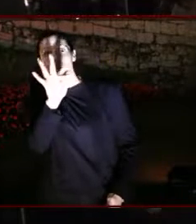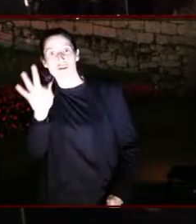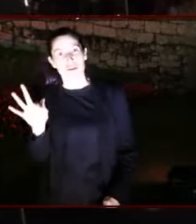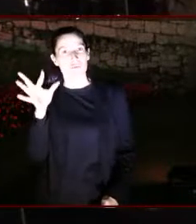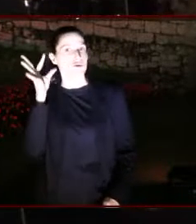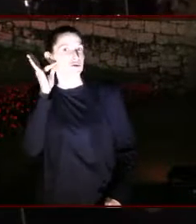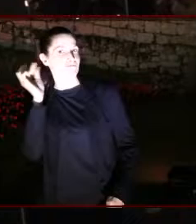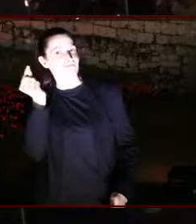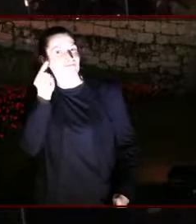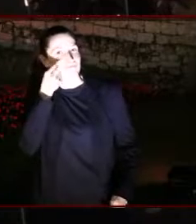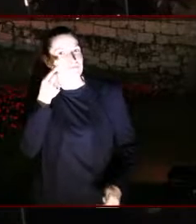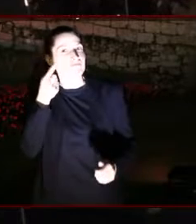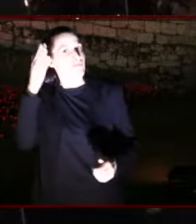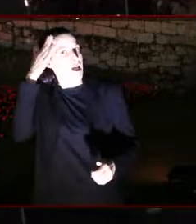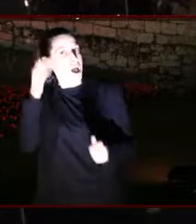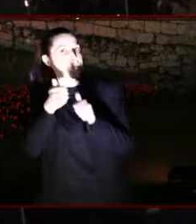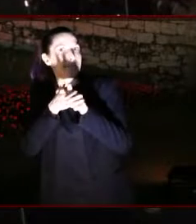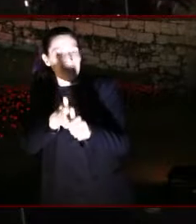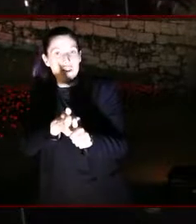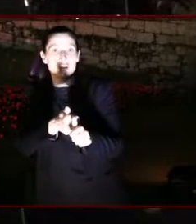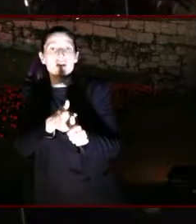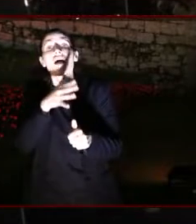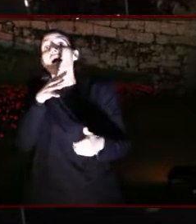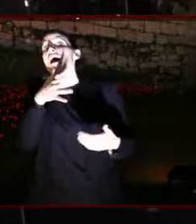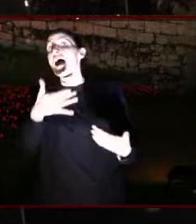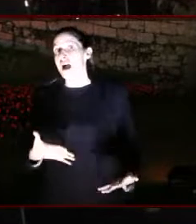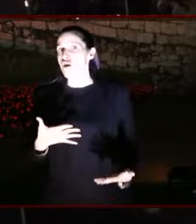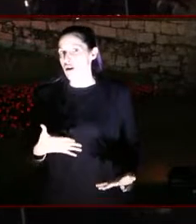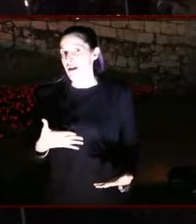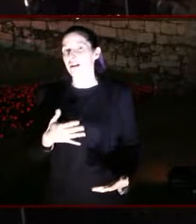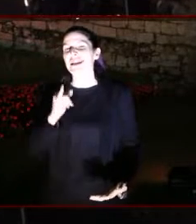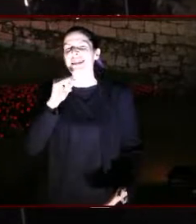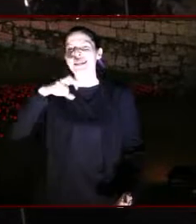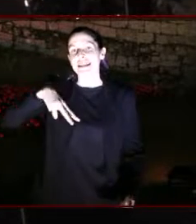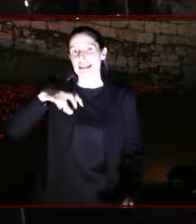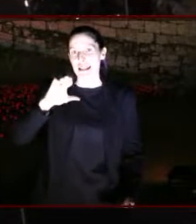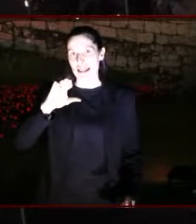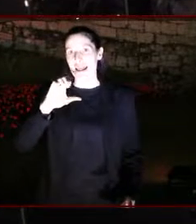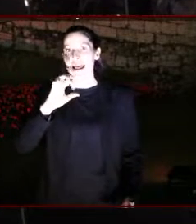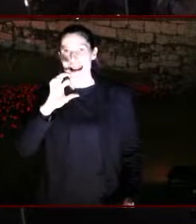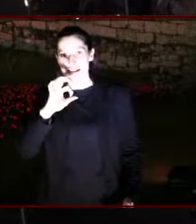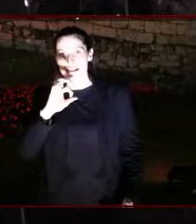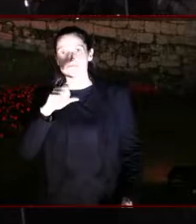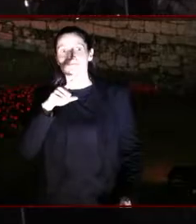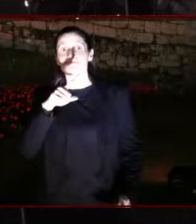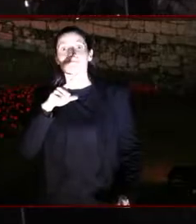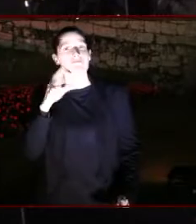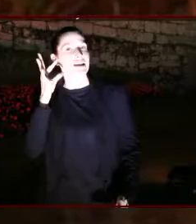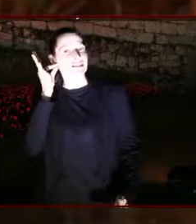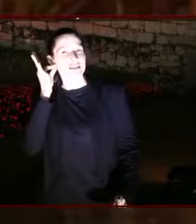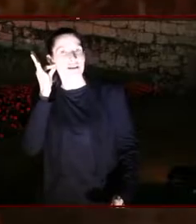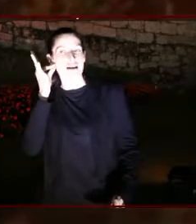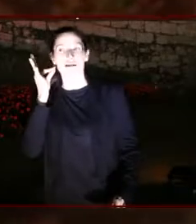do programa de mentoring. Agora, imos coñecer a Inés. Esta moza ten un enorme